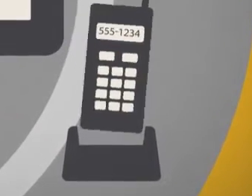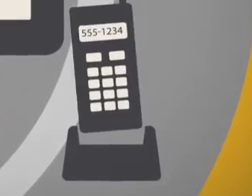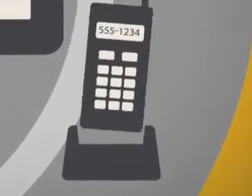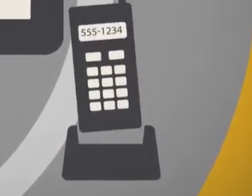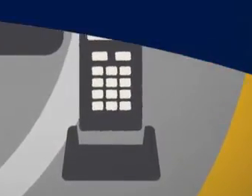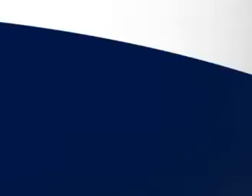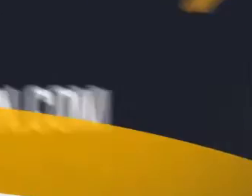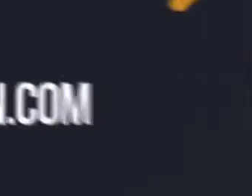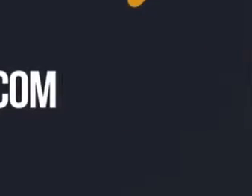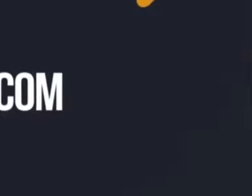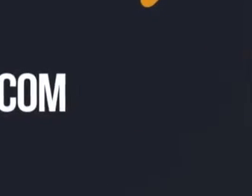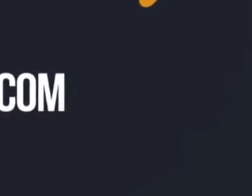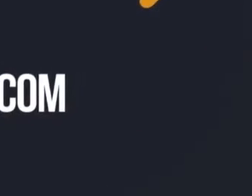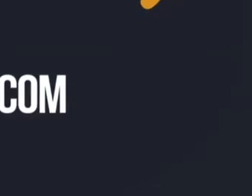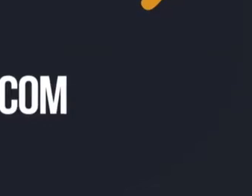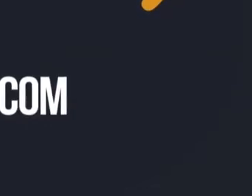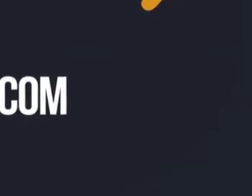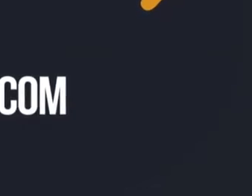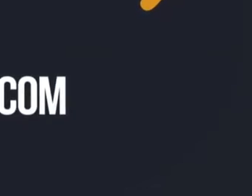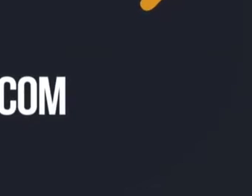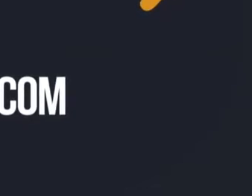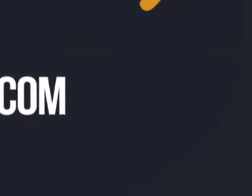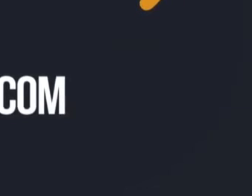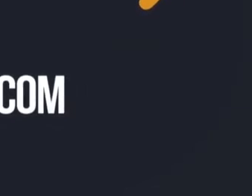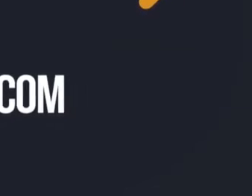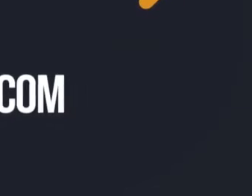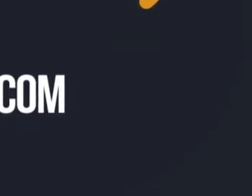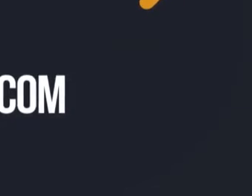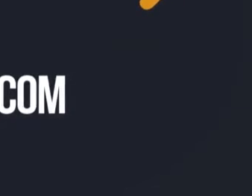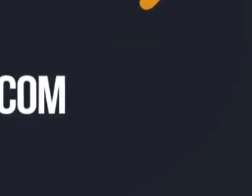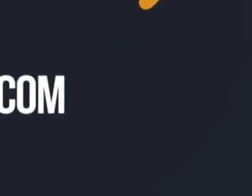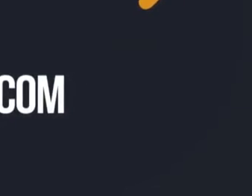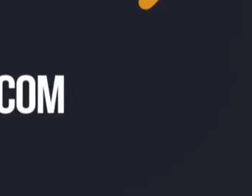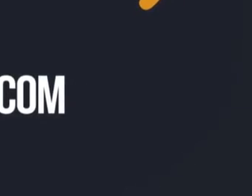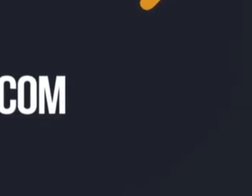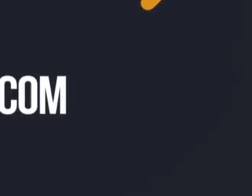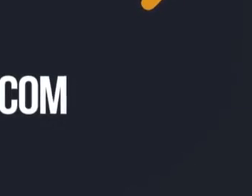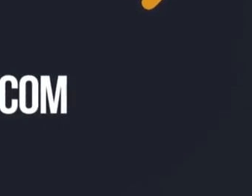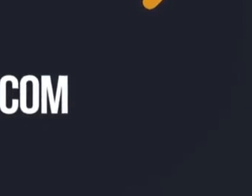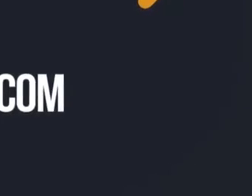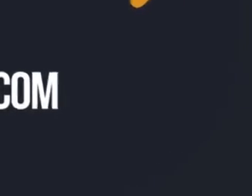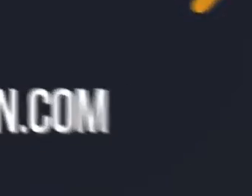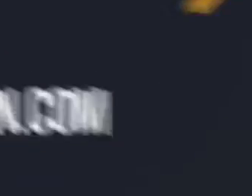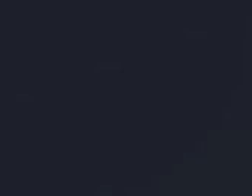niveles increíbles. Anímate a pautar con nosotros.